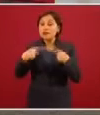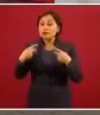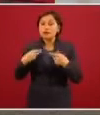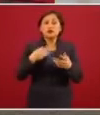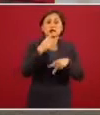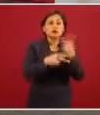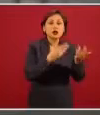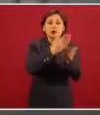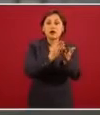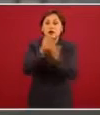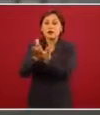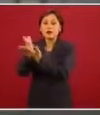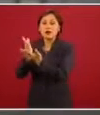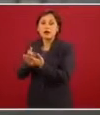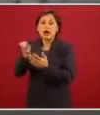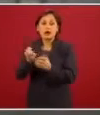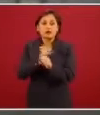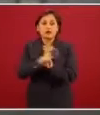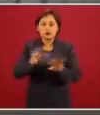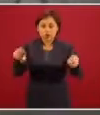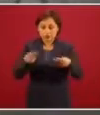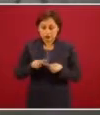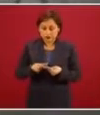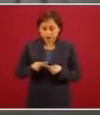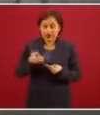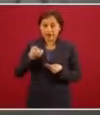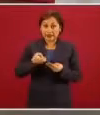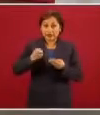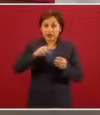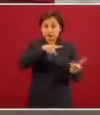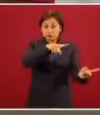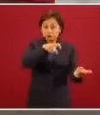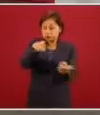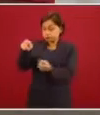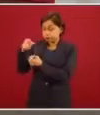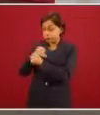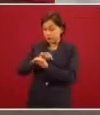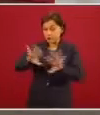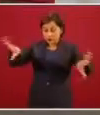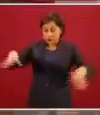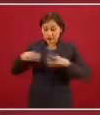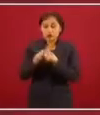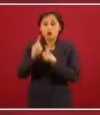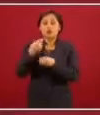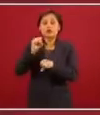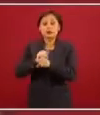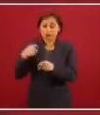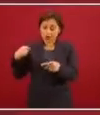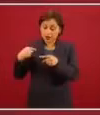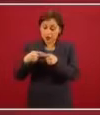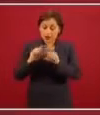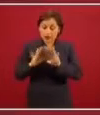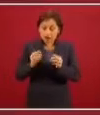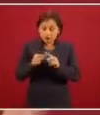sector público. Esta información se compila a lo largo de una semana y se publica a la semana siguiente. Este